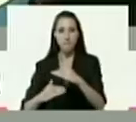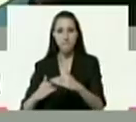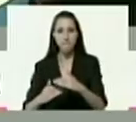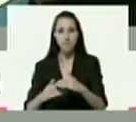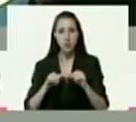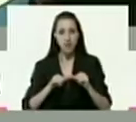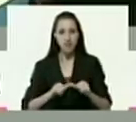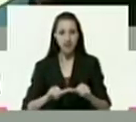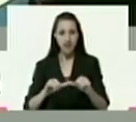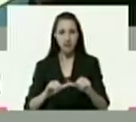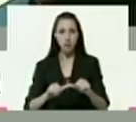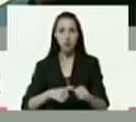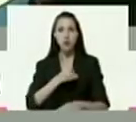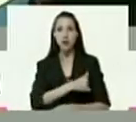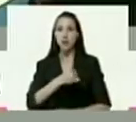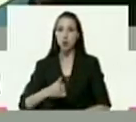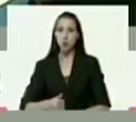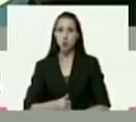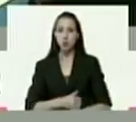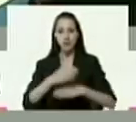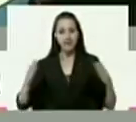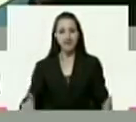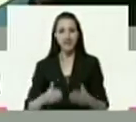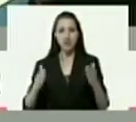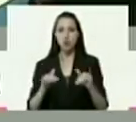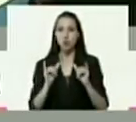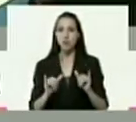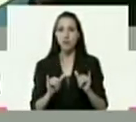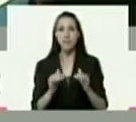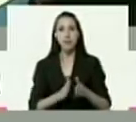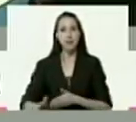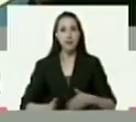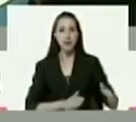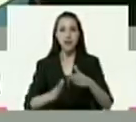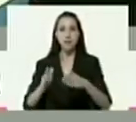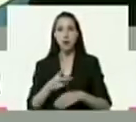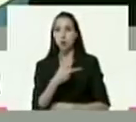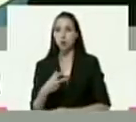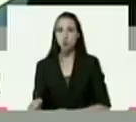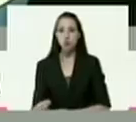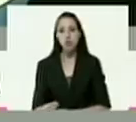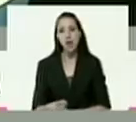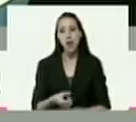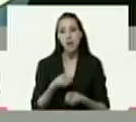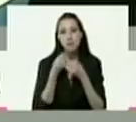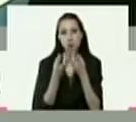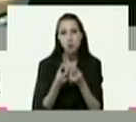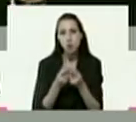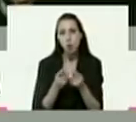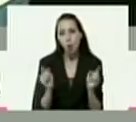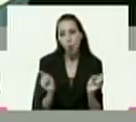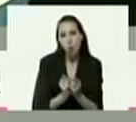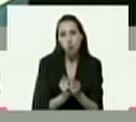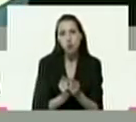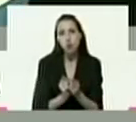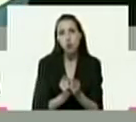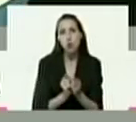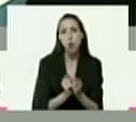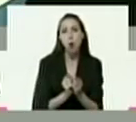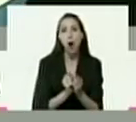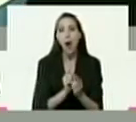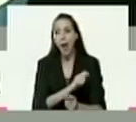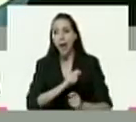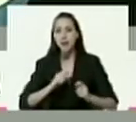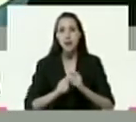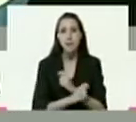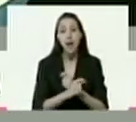y seguiremos insistiendo en esa vía. Pero para no hacer más larga esta introducción, quisiera más bien pasar directamente a